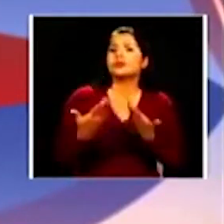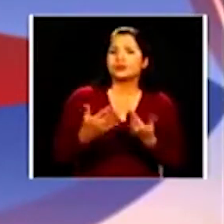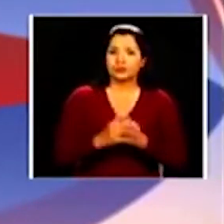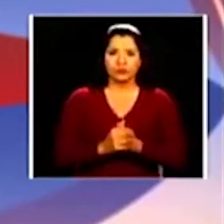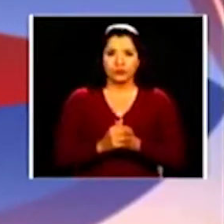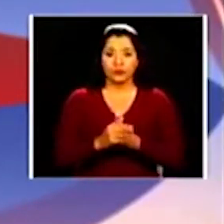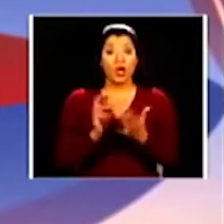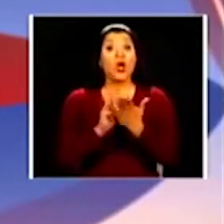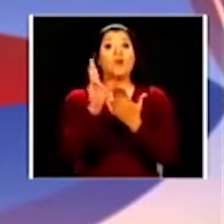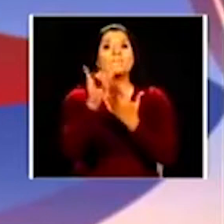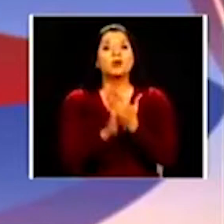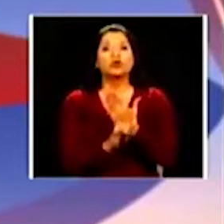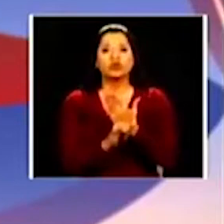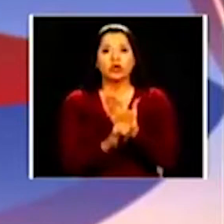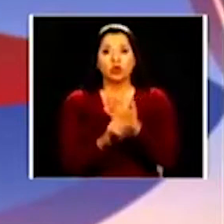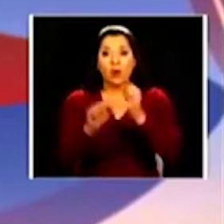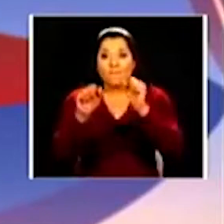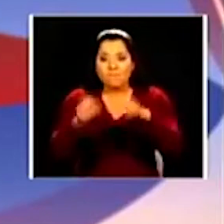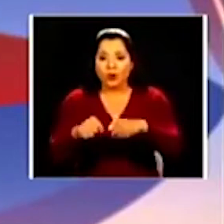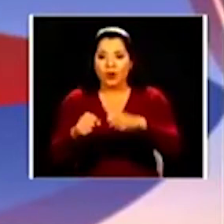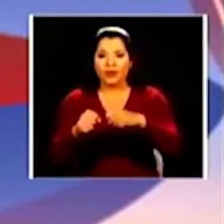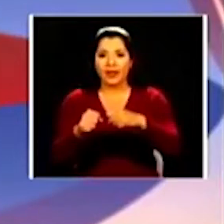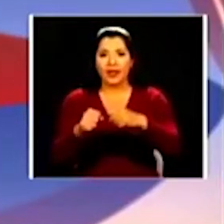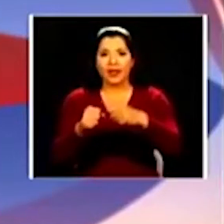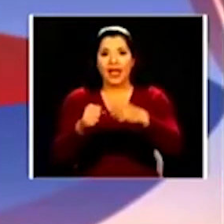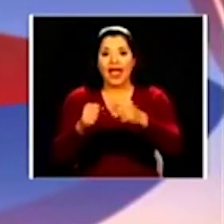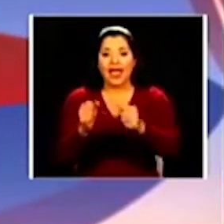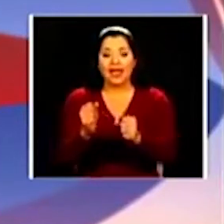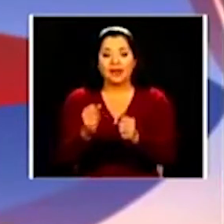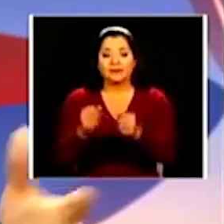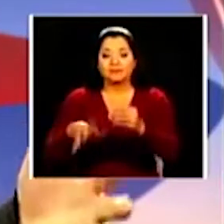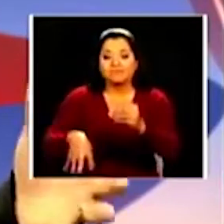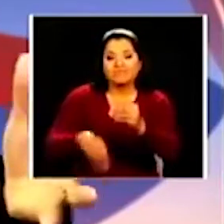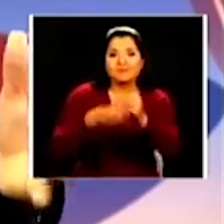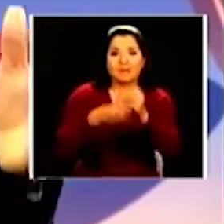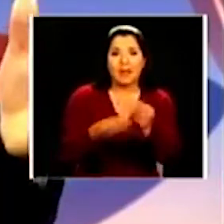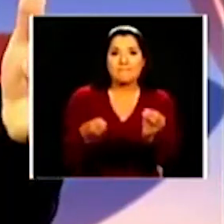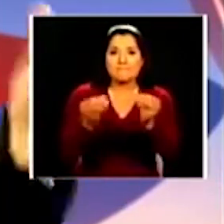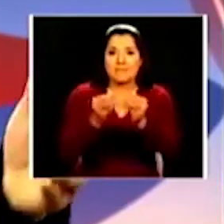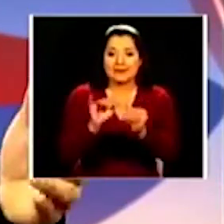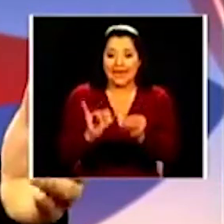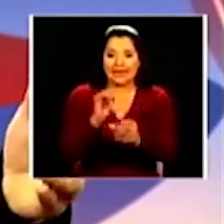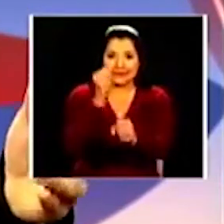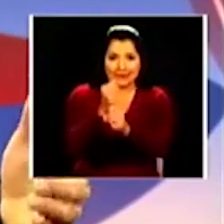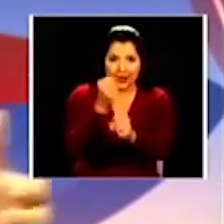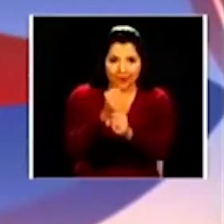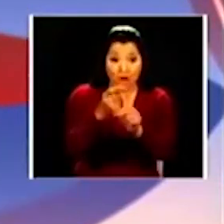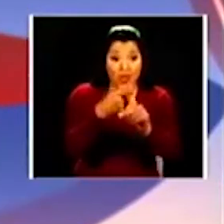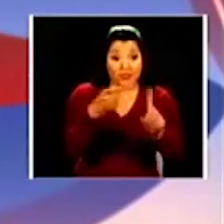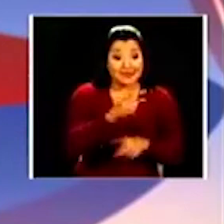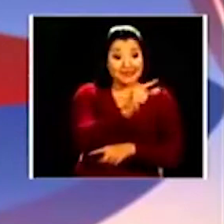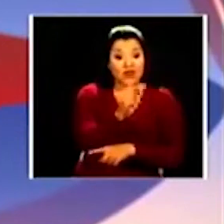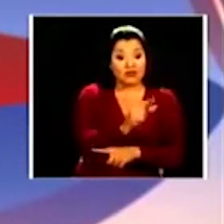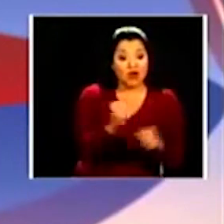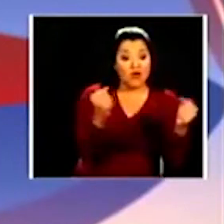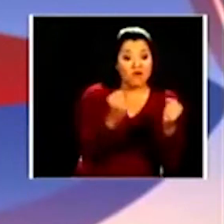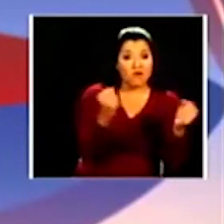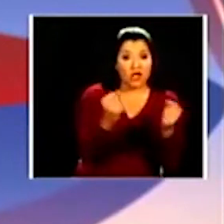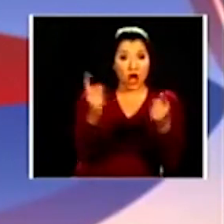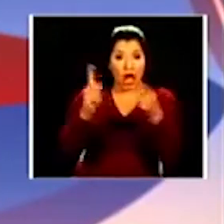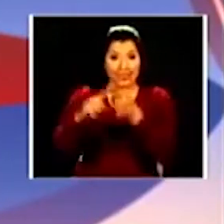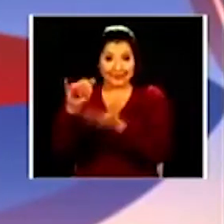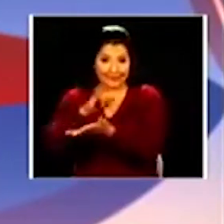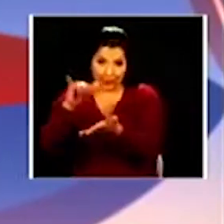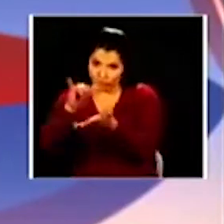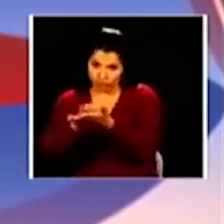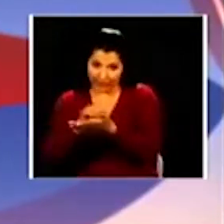que ampliará ese trabajo, será la ampliación desde Río Frío hasta San José, que no se incluye en el proyecto